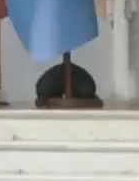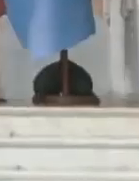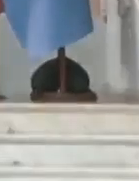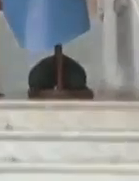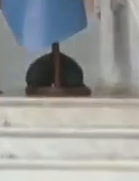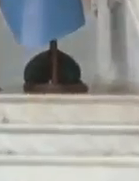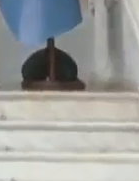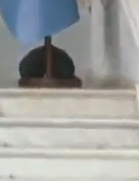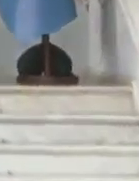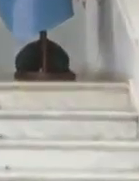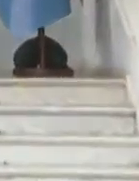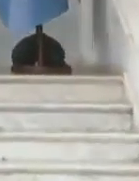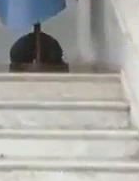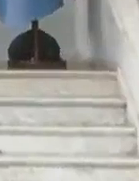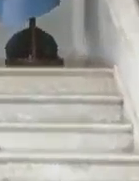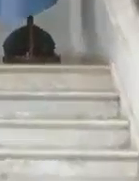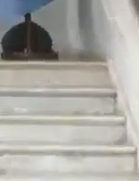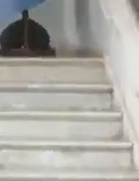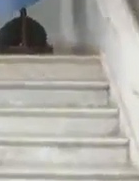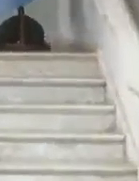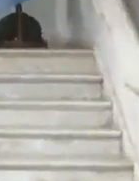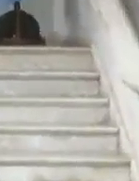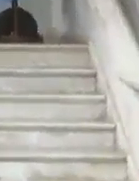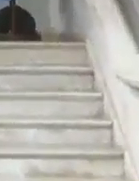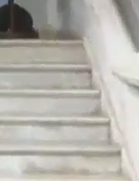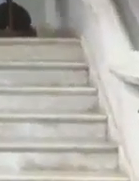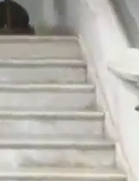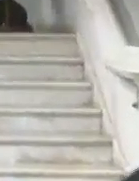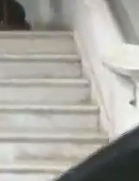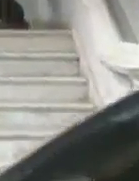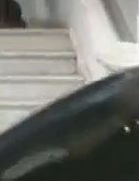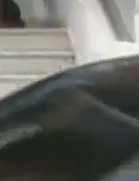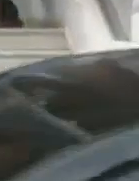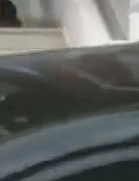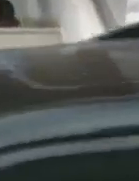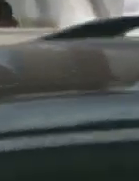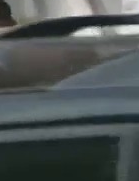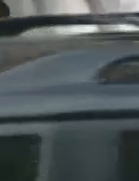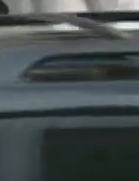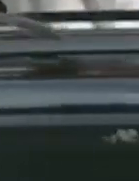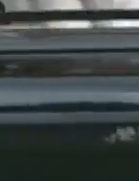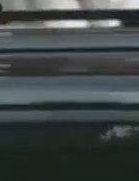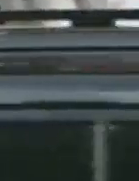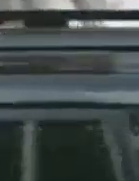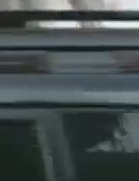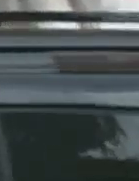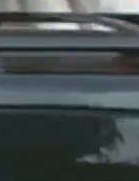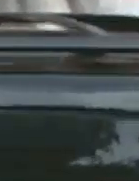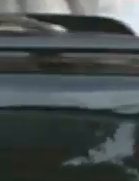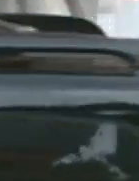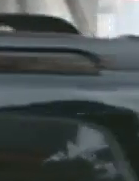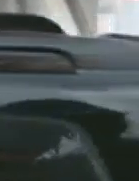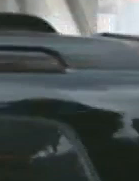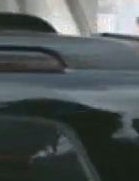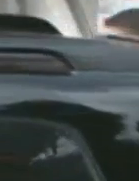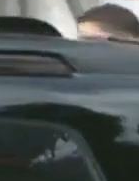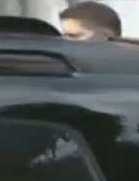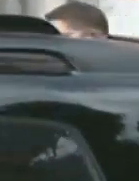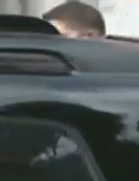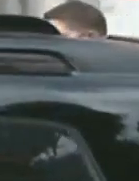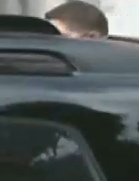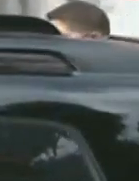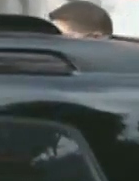todas las organizaciones que tengan interés en este tema es así como se desarrolla esta agenda de